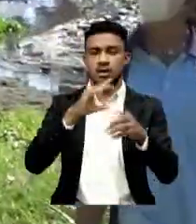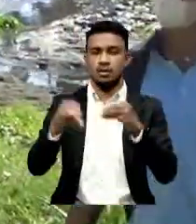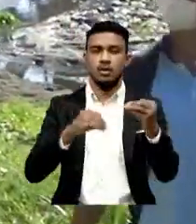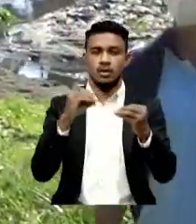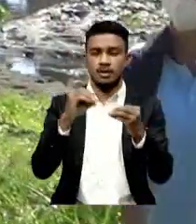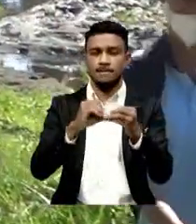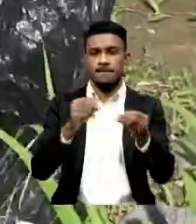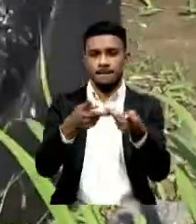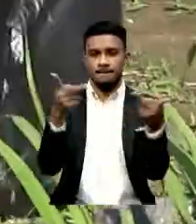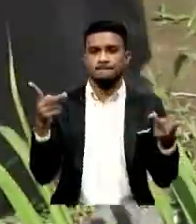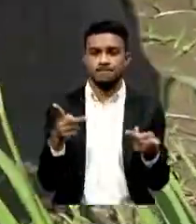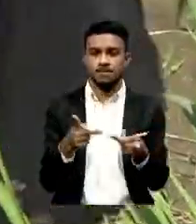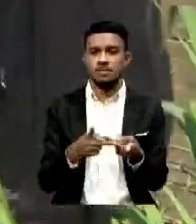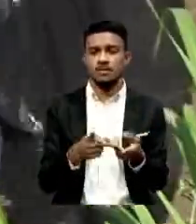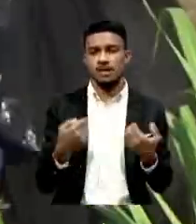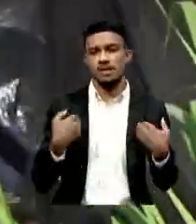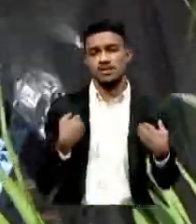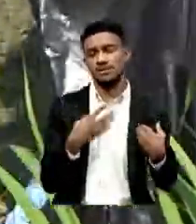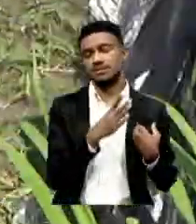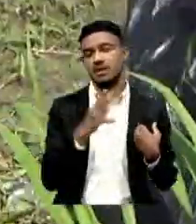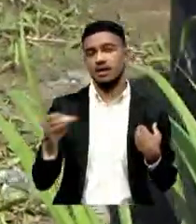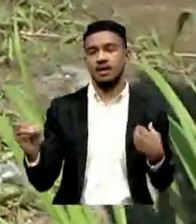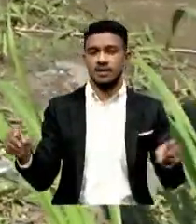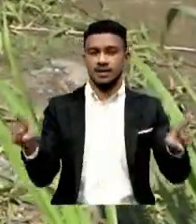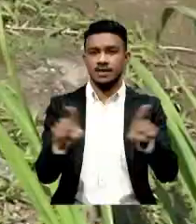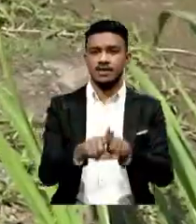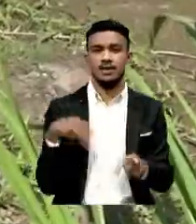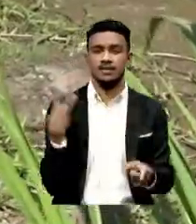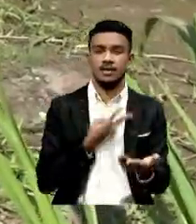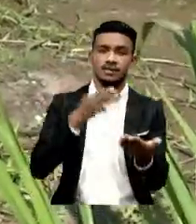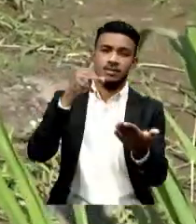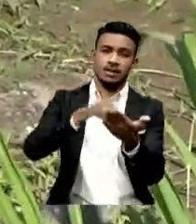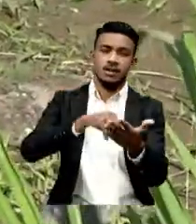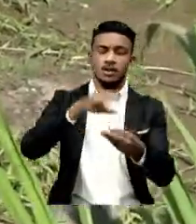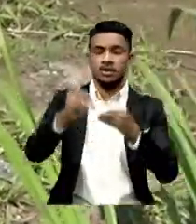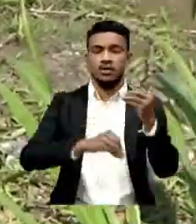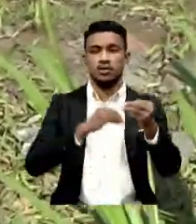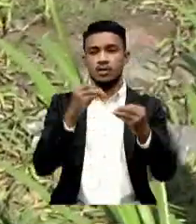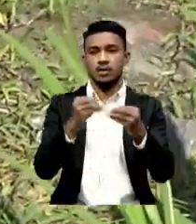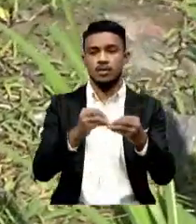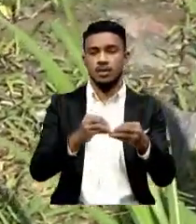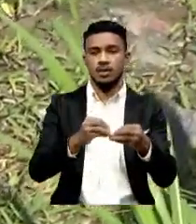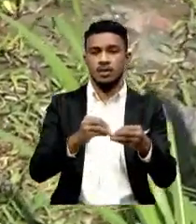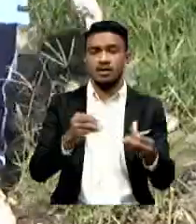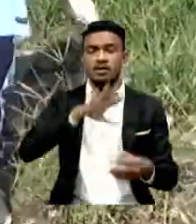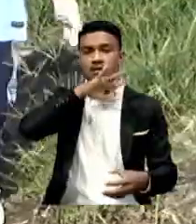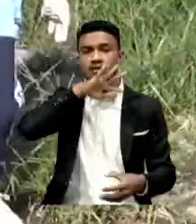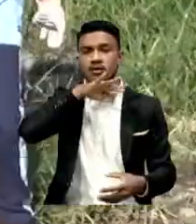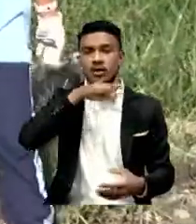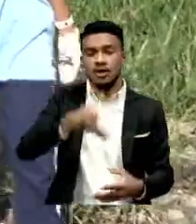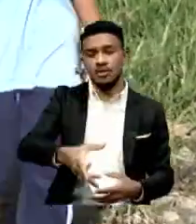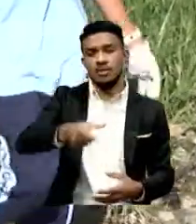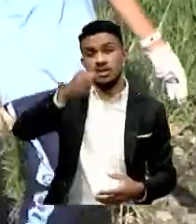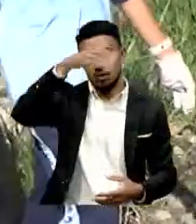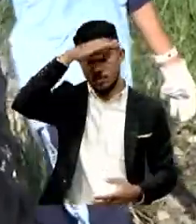ambiente environmento entang iha environmento ida nema kamine materi liliu kona ba oceano de plástico ami atu combate